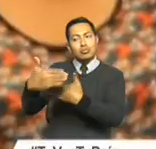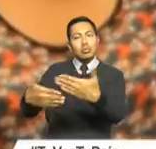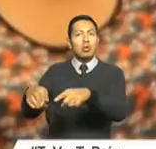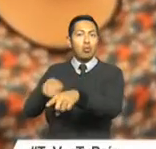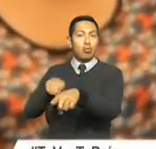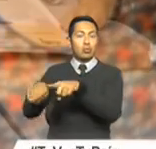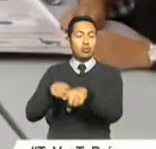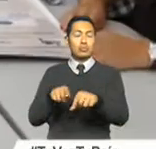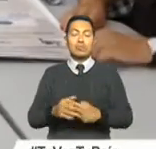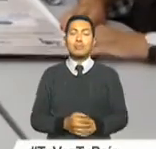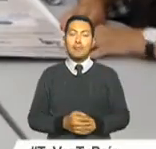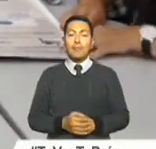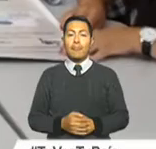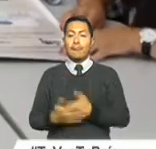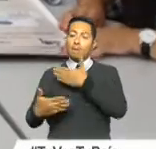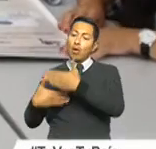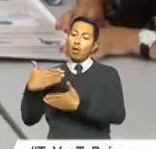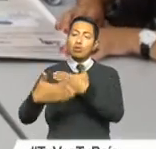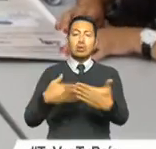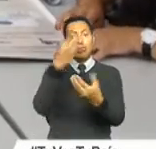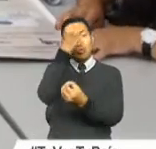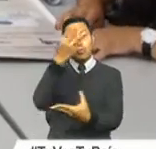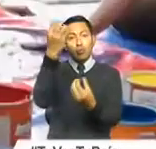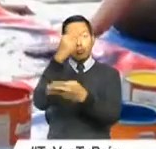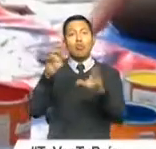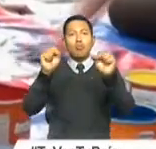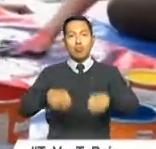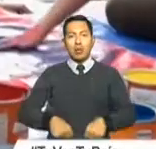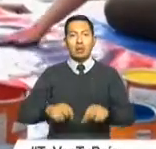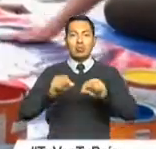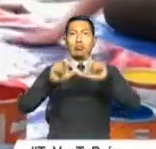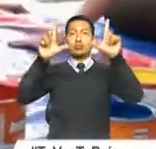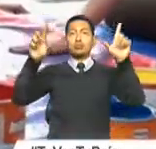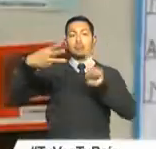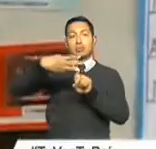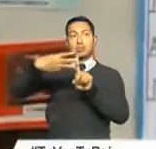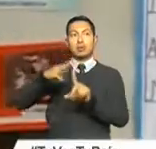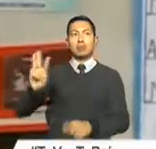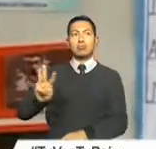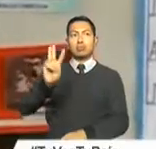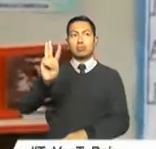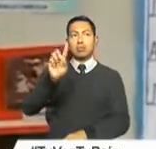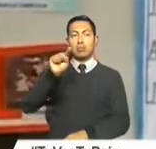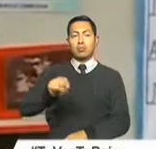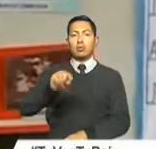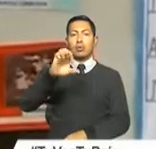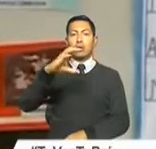La información de este proceso la puede encontrar en la página web